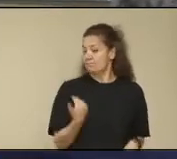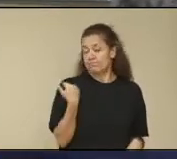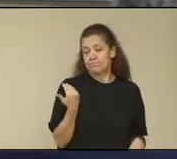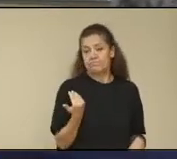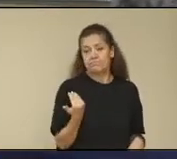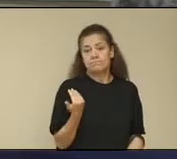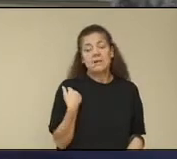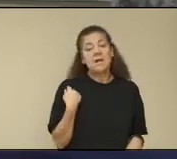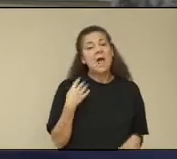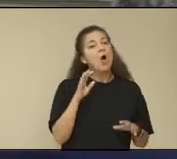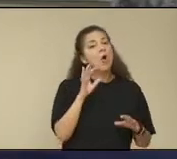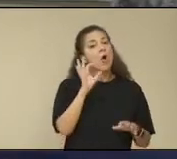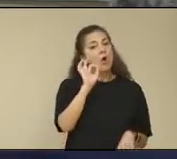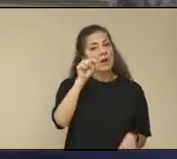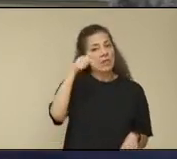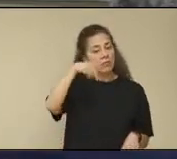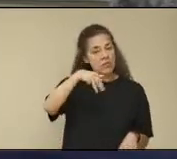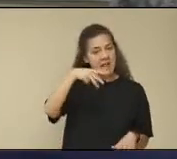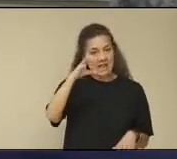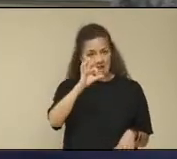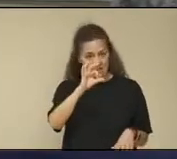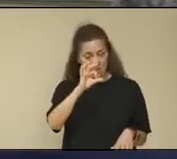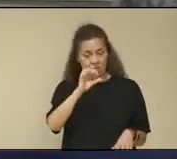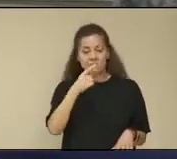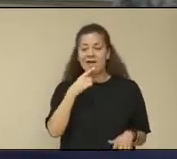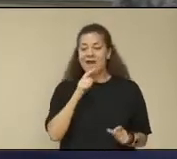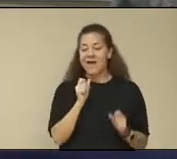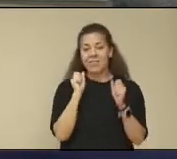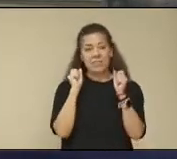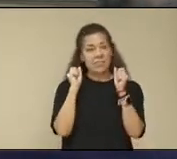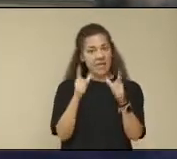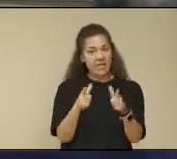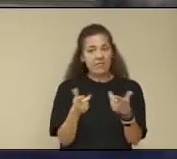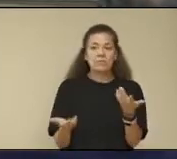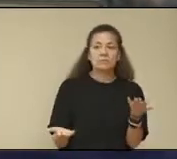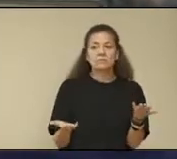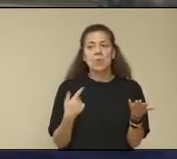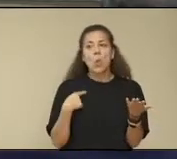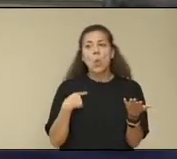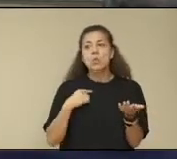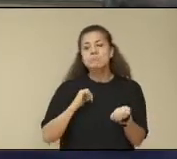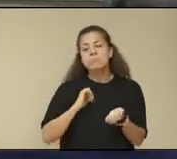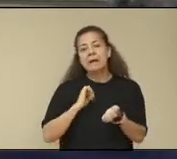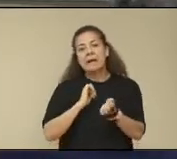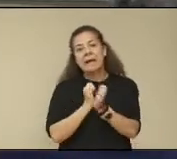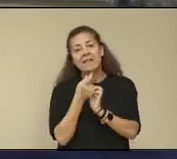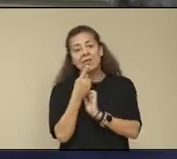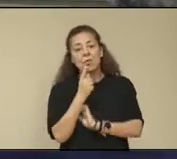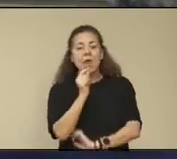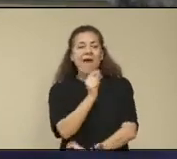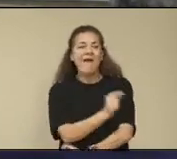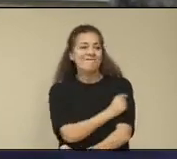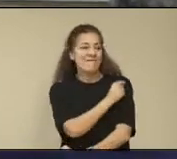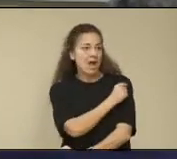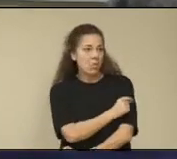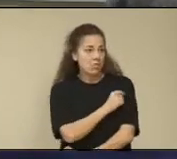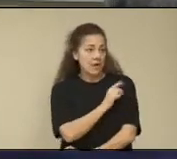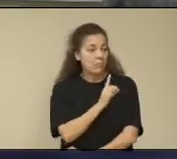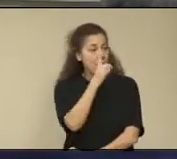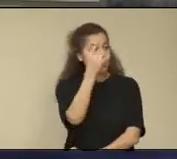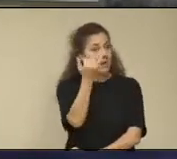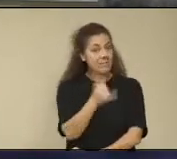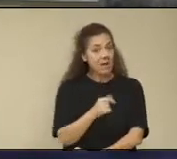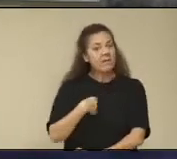la Organización Mundial de la Salud ha otorgado, digamos, un crédito a una vacuna que por primera vez ha